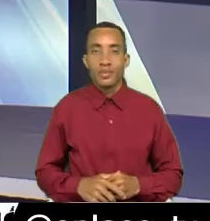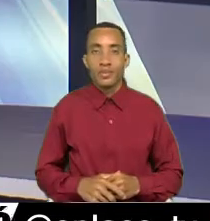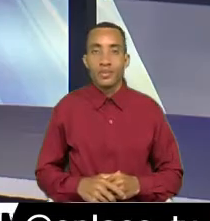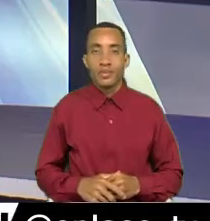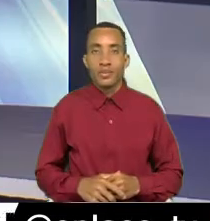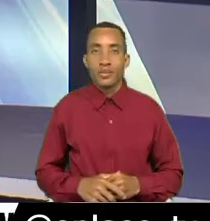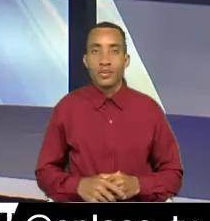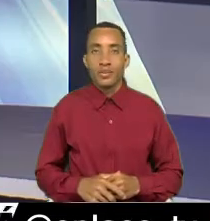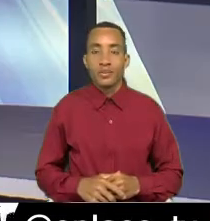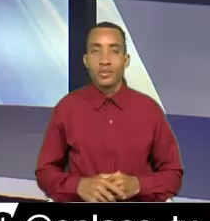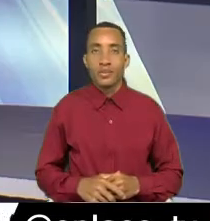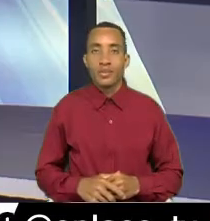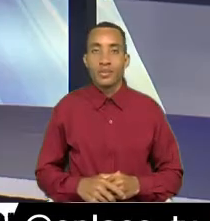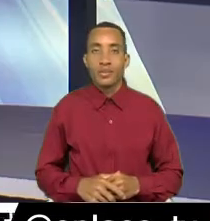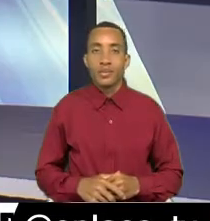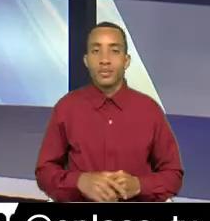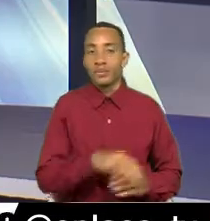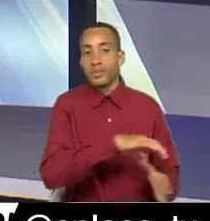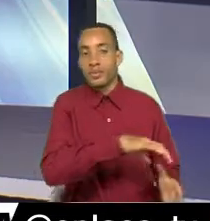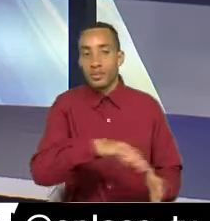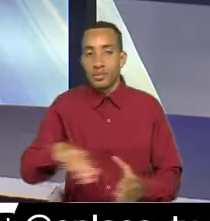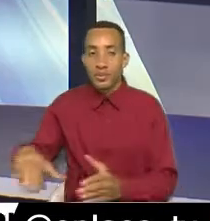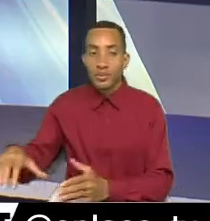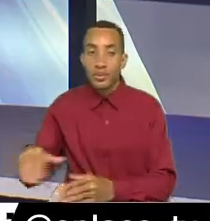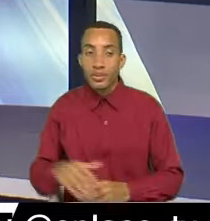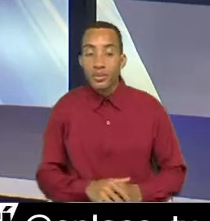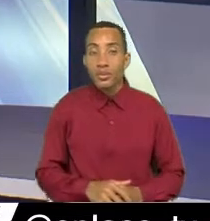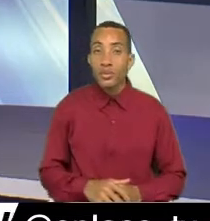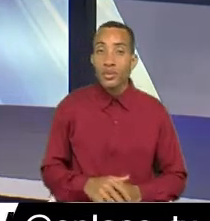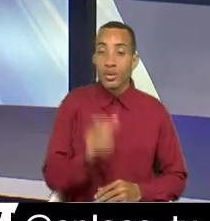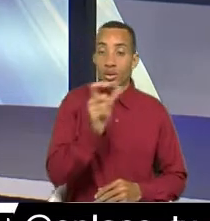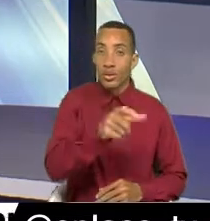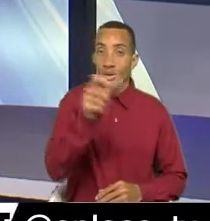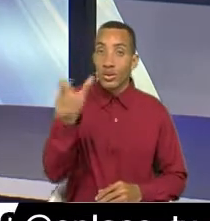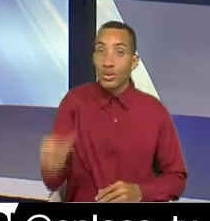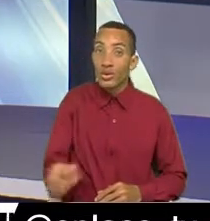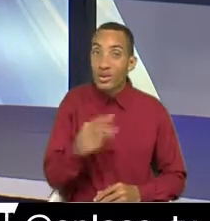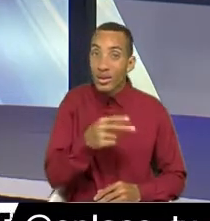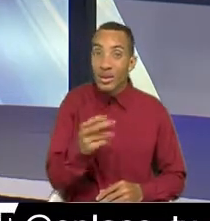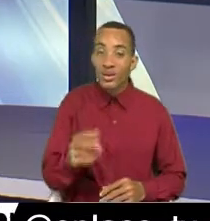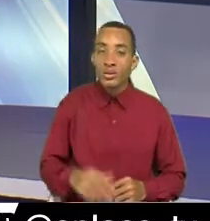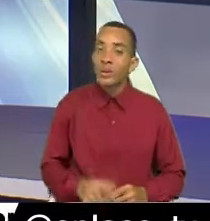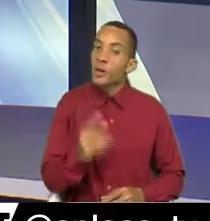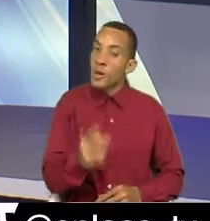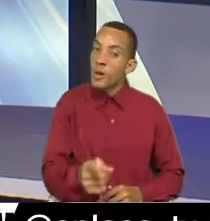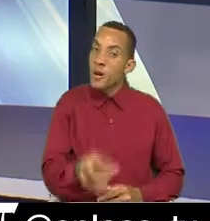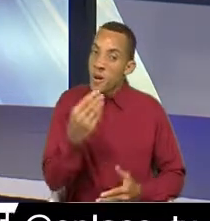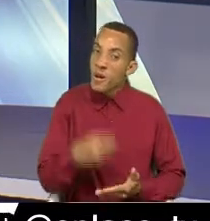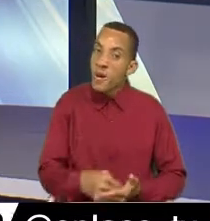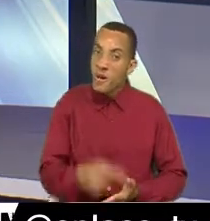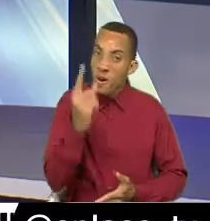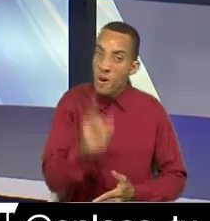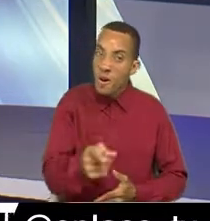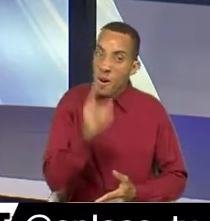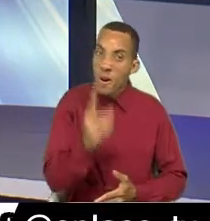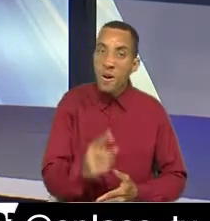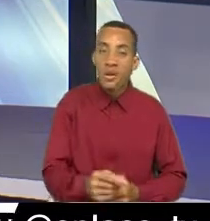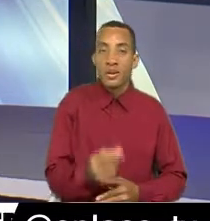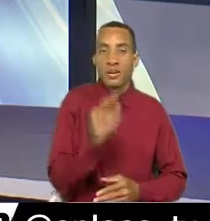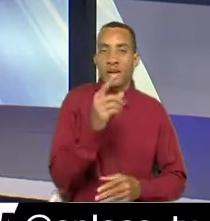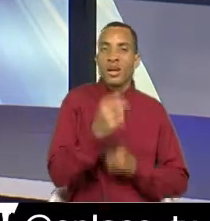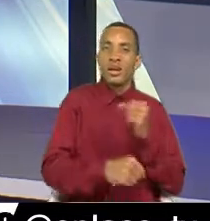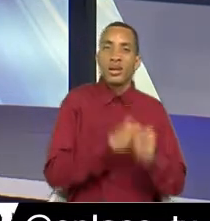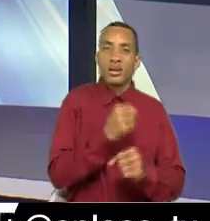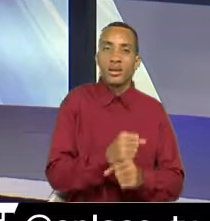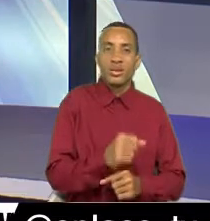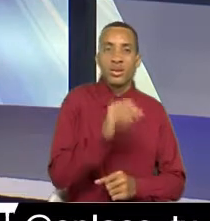Dos presuntos extorsionistas de 19 y 34 años de edad fueron capturados. Según la policía, los detenidos le cobraban una alta suma